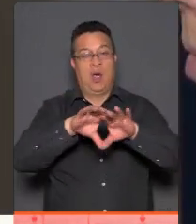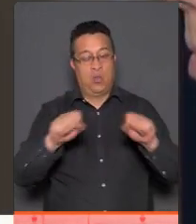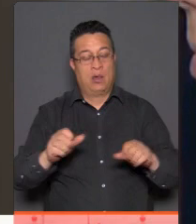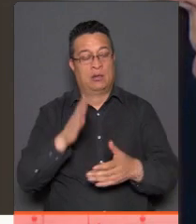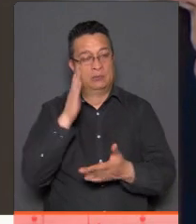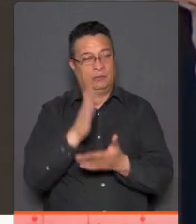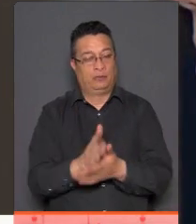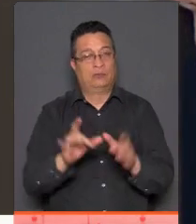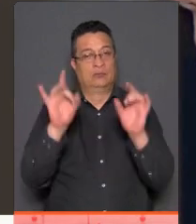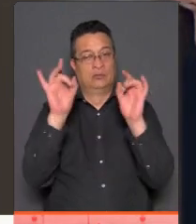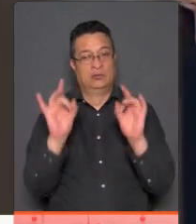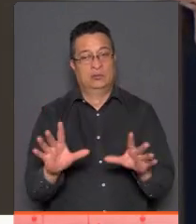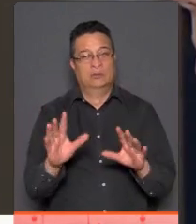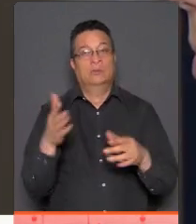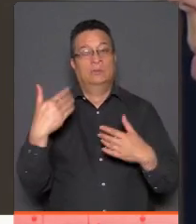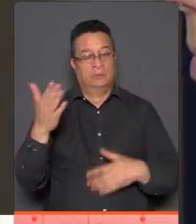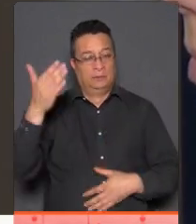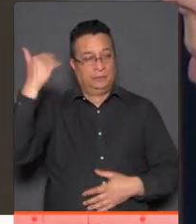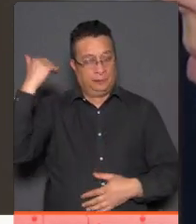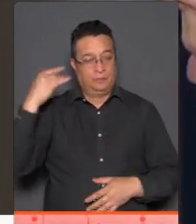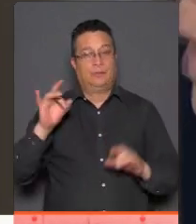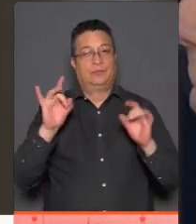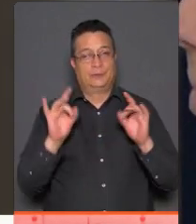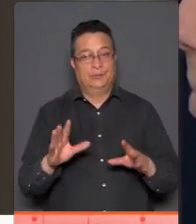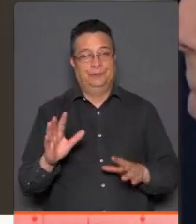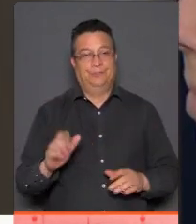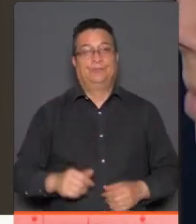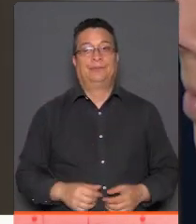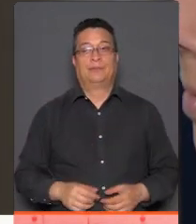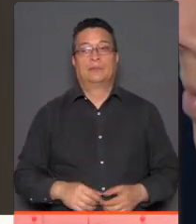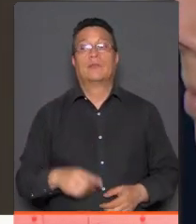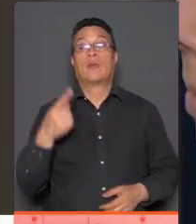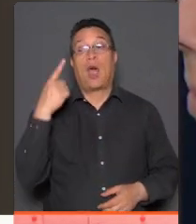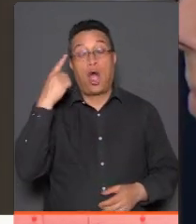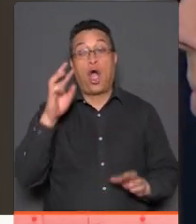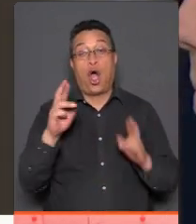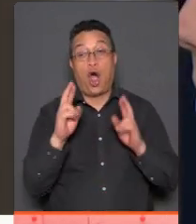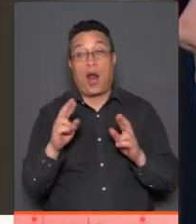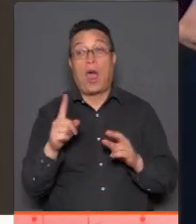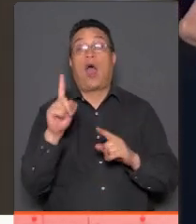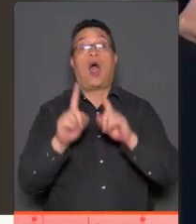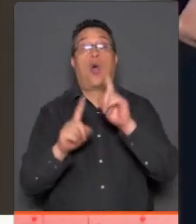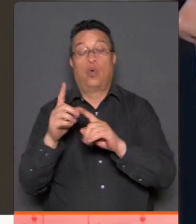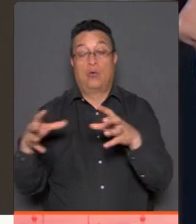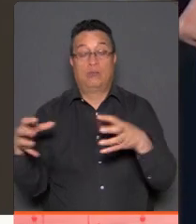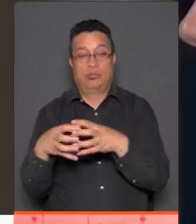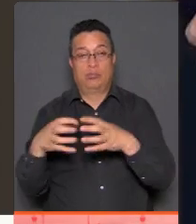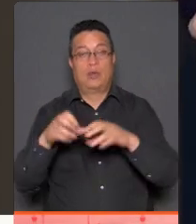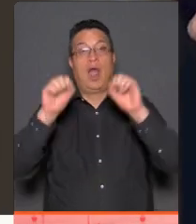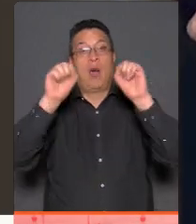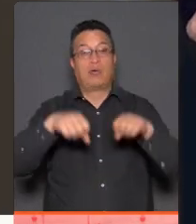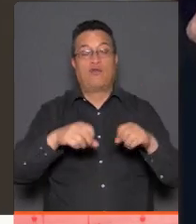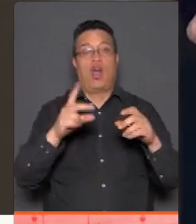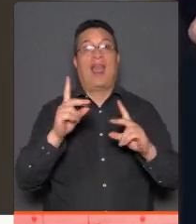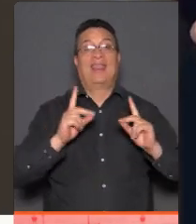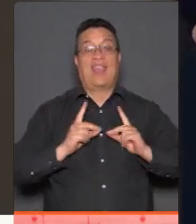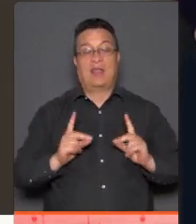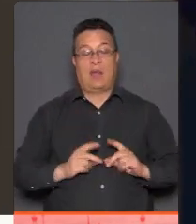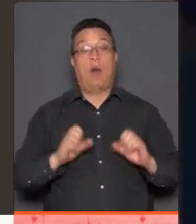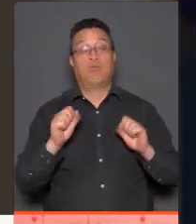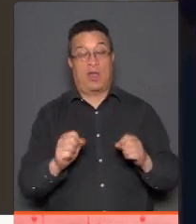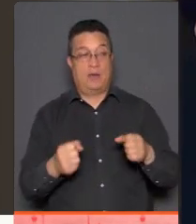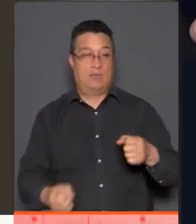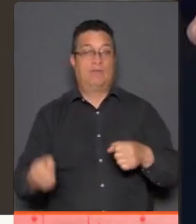estaba concebido primitivamente. Ojalá fuera alguien de la coalición de Apruebo Dignidad quien pueda tener